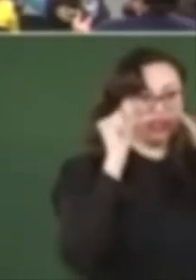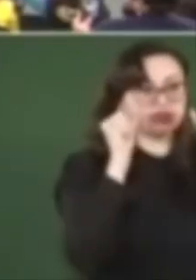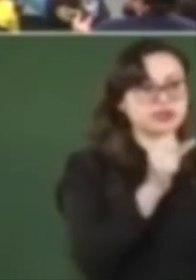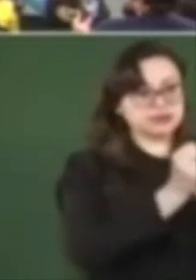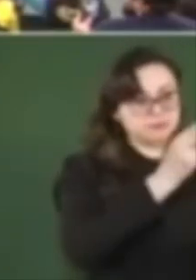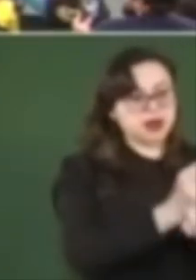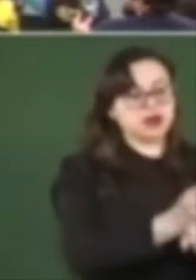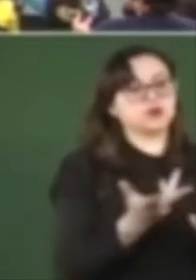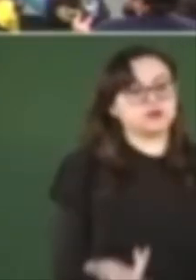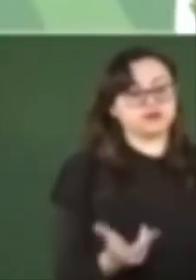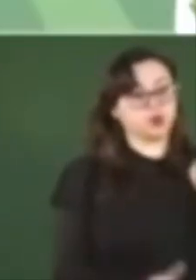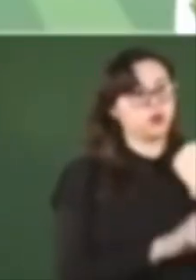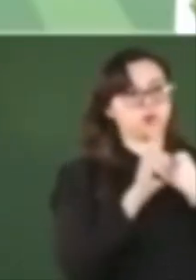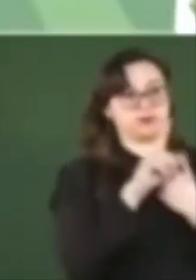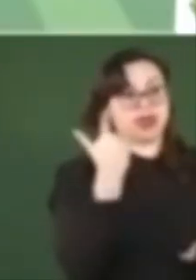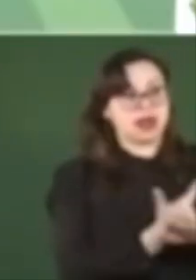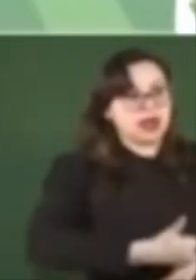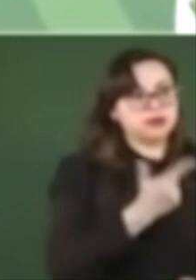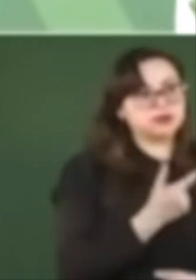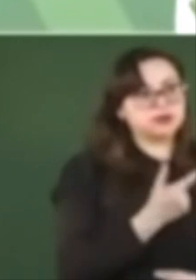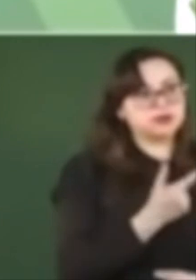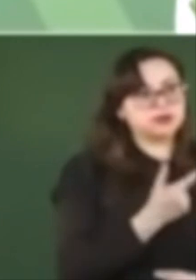¿Por qué no atienden su problema grave de descomposición social?